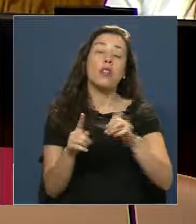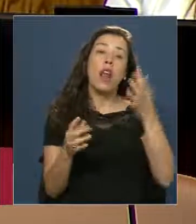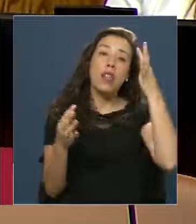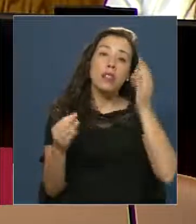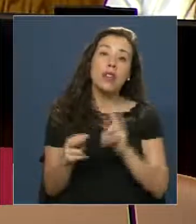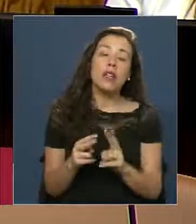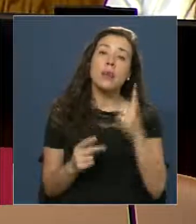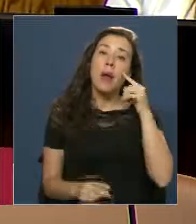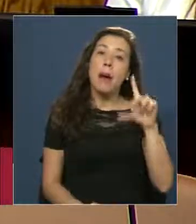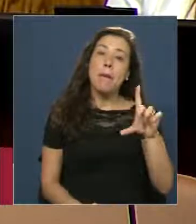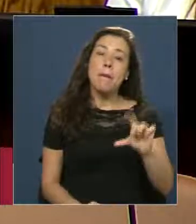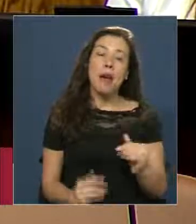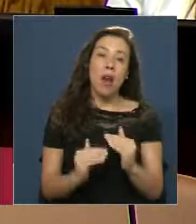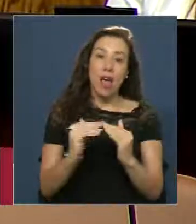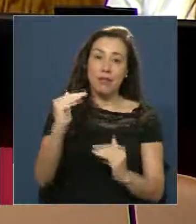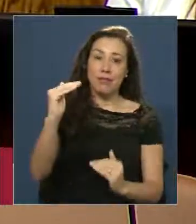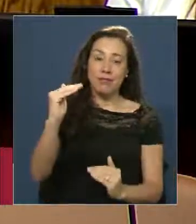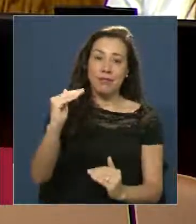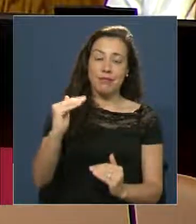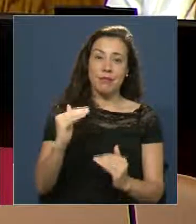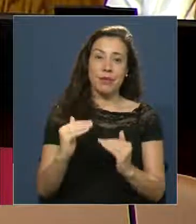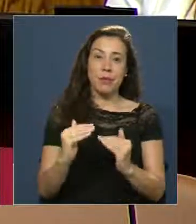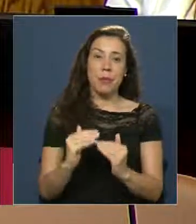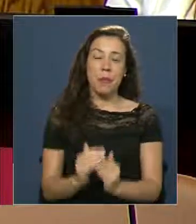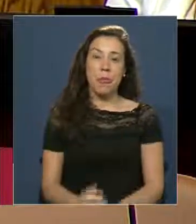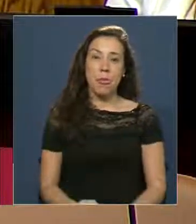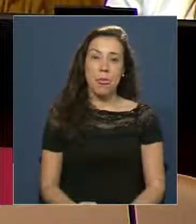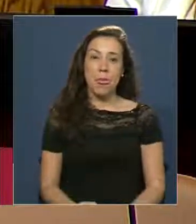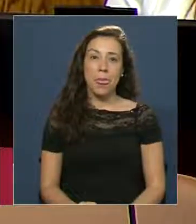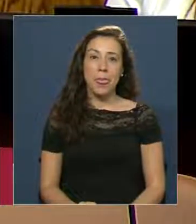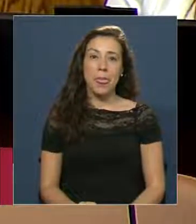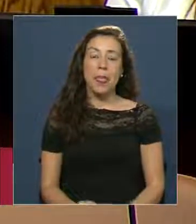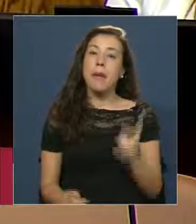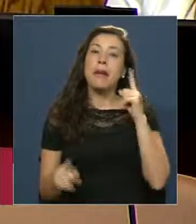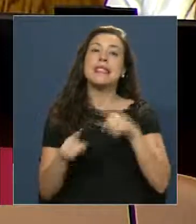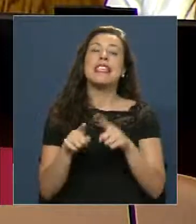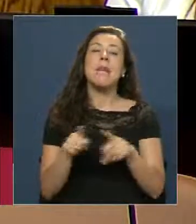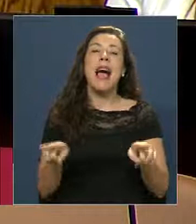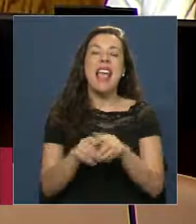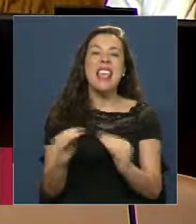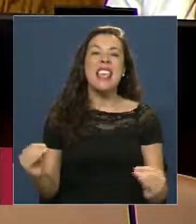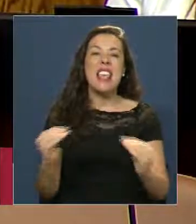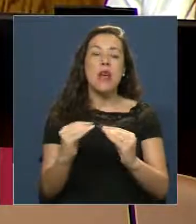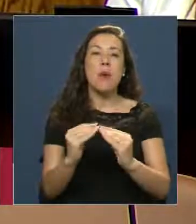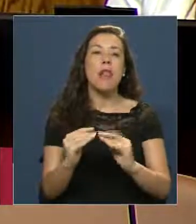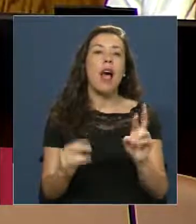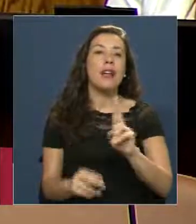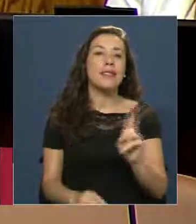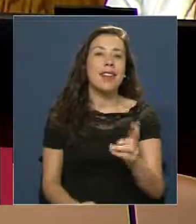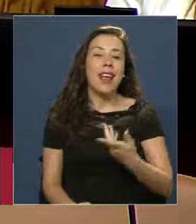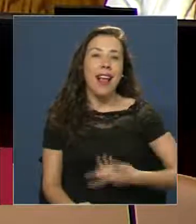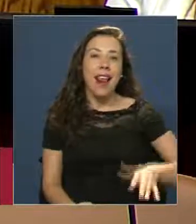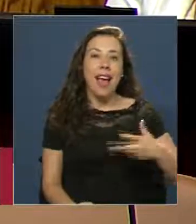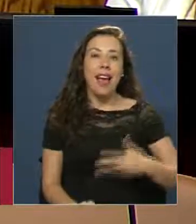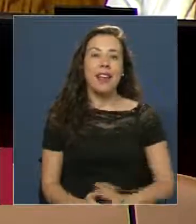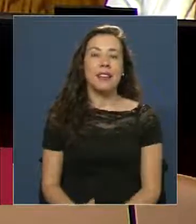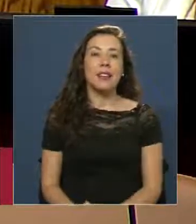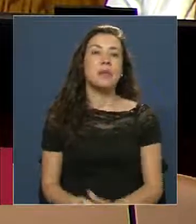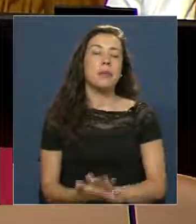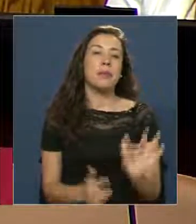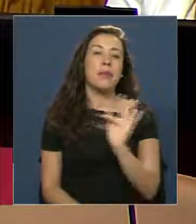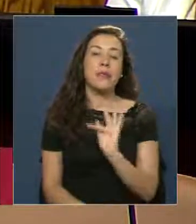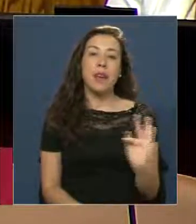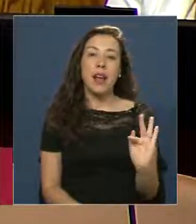que reducen la inequidad en términos de equidad menstrual, que es lo que se ha hablado. Por ejemplo, en